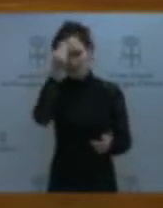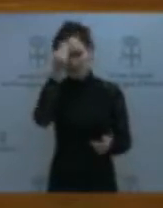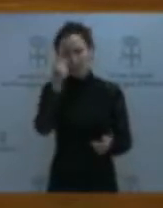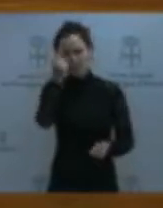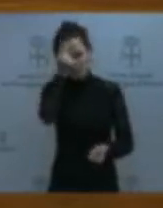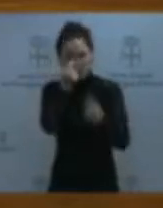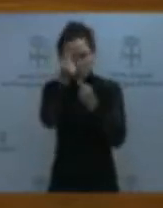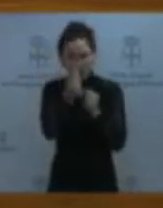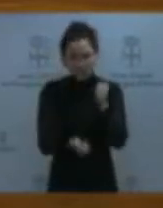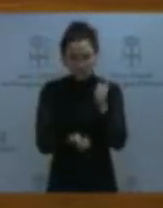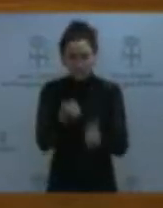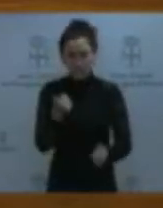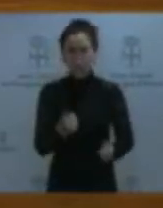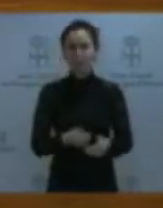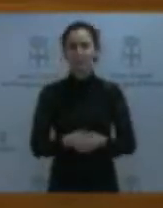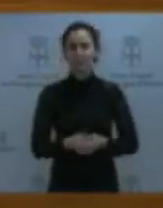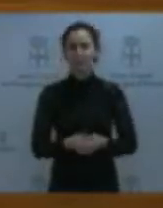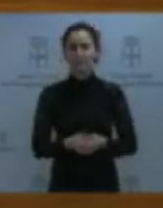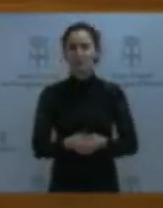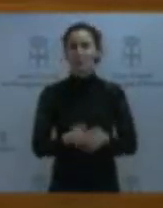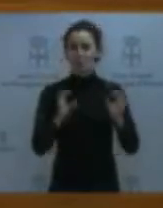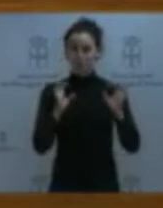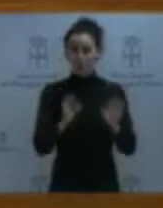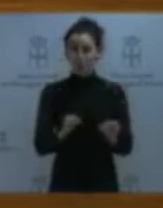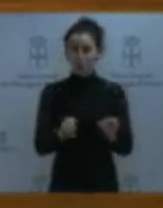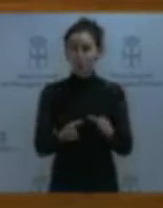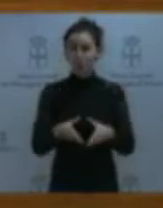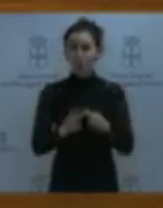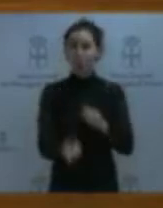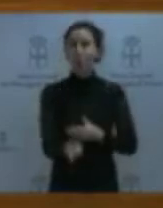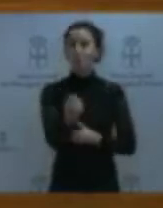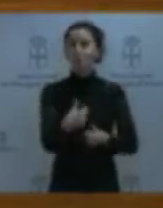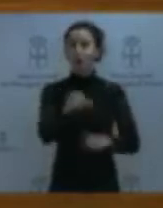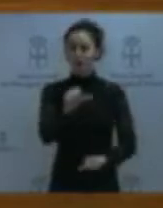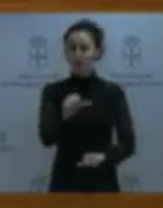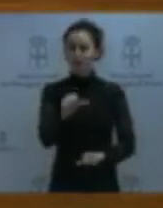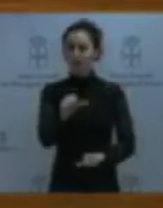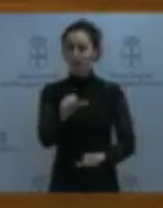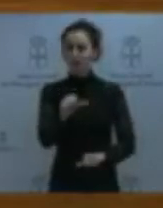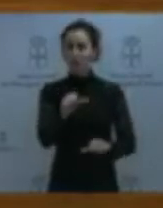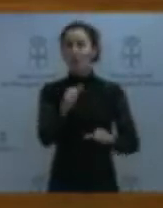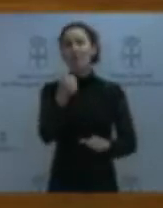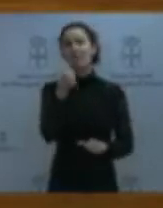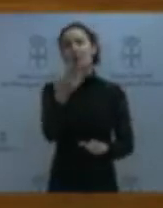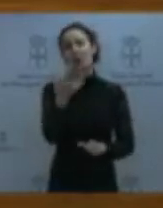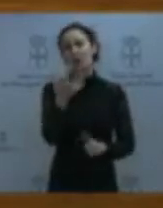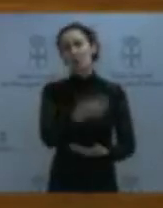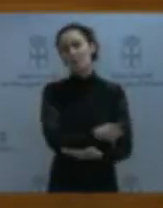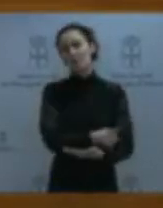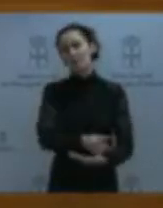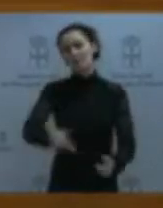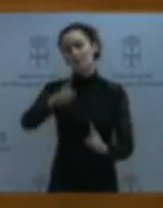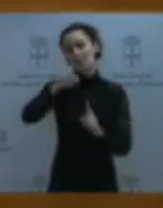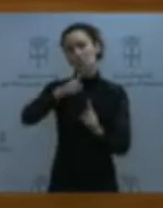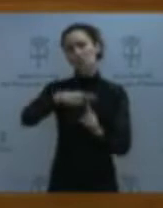concreta. En el puerto este año, en el puerto de Gijón, se han desembarcado el orden de 5 millones de toneladas de carbón, que